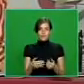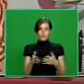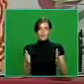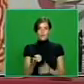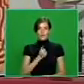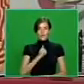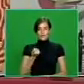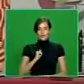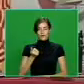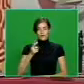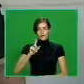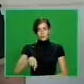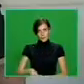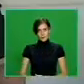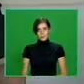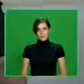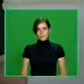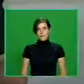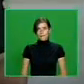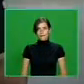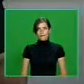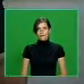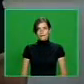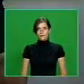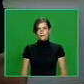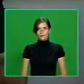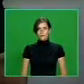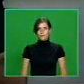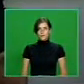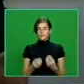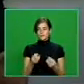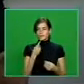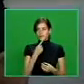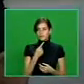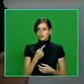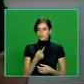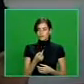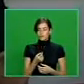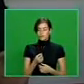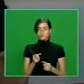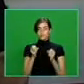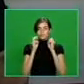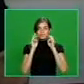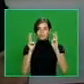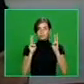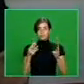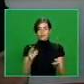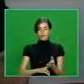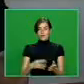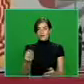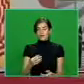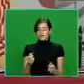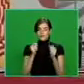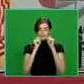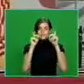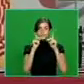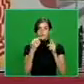privado es cómo diríamos estremecedor